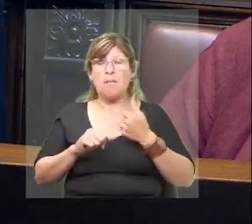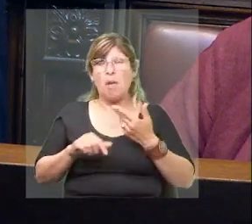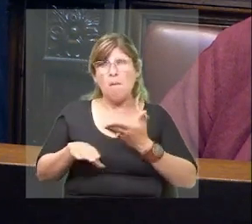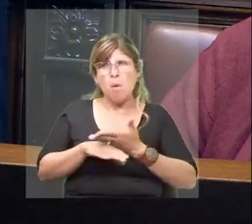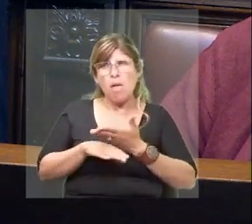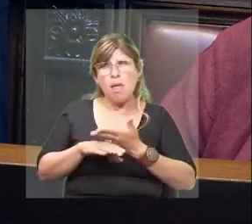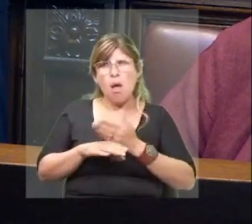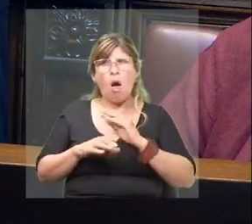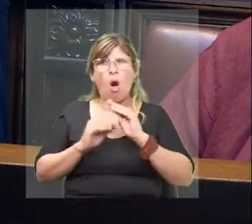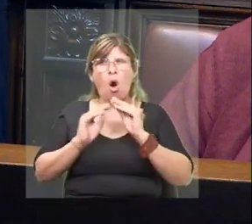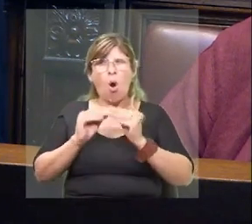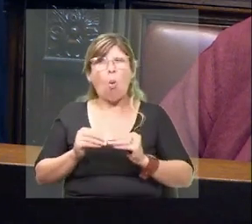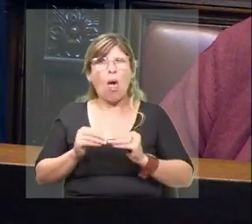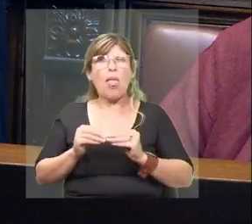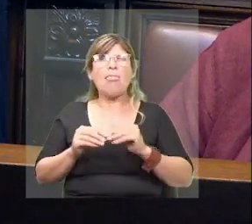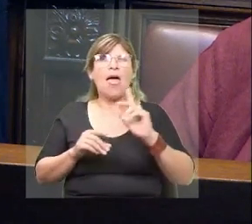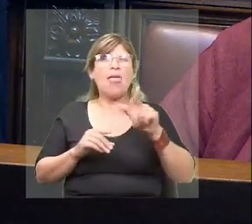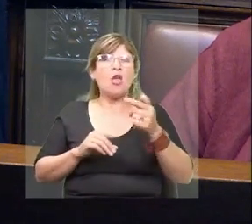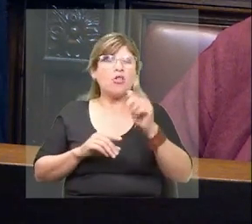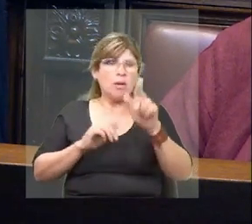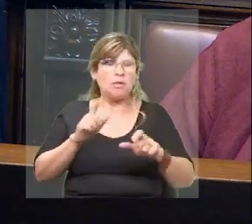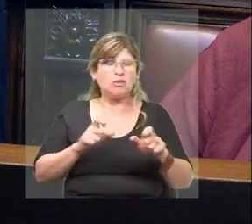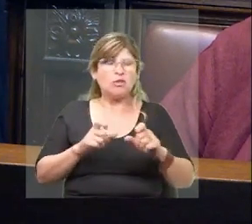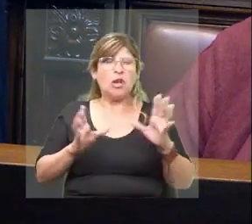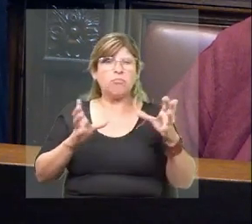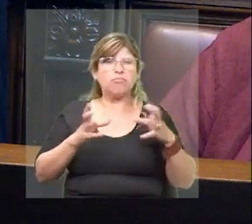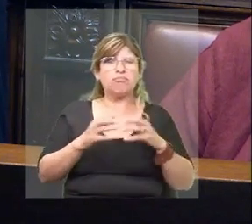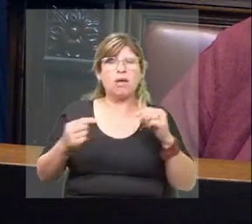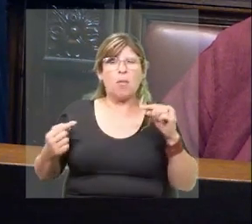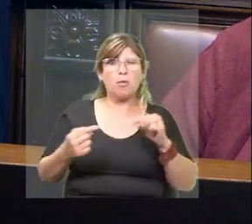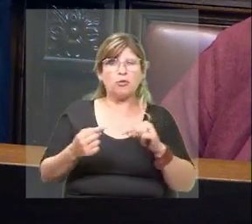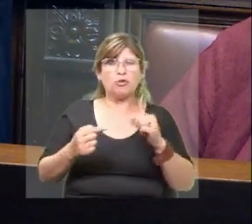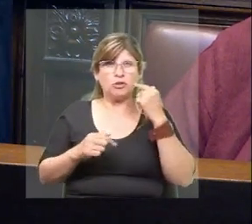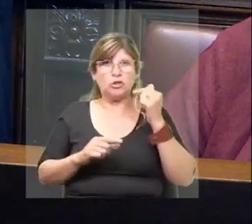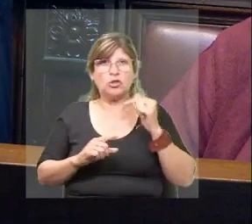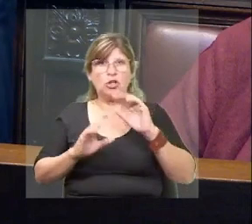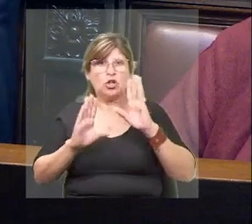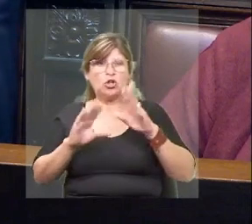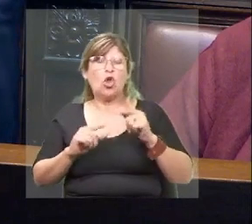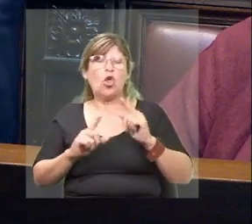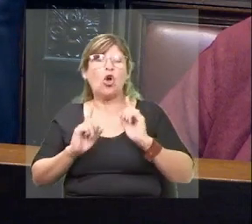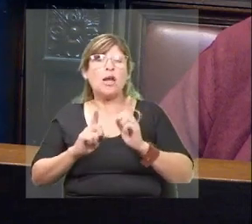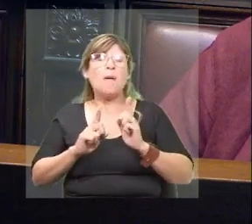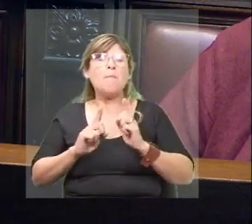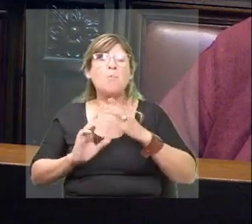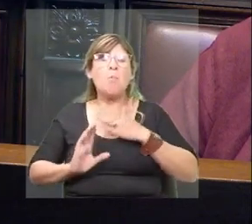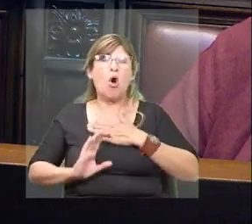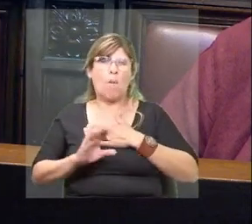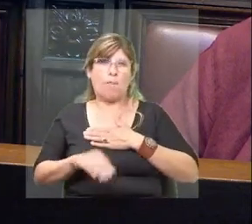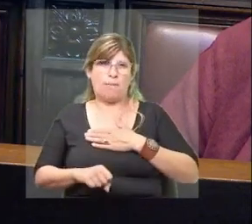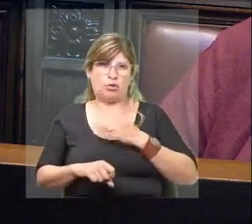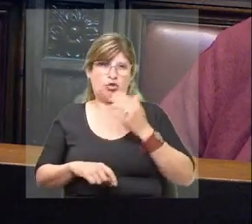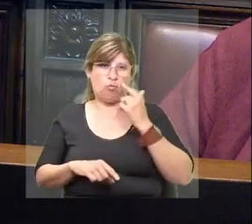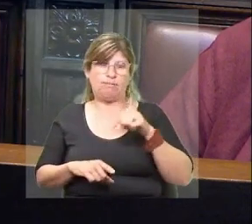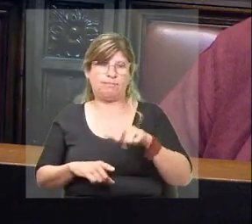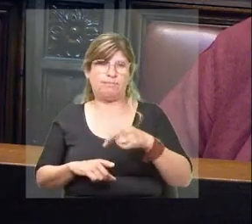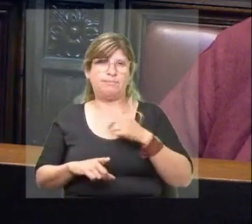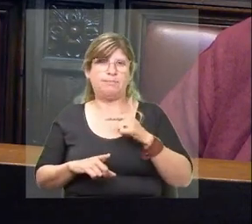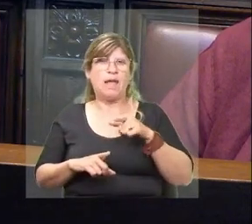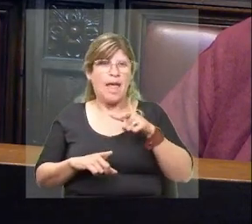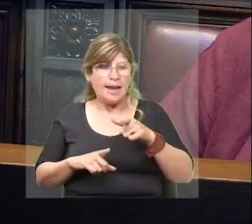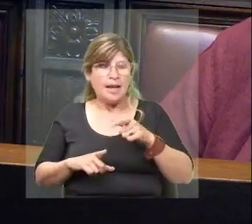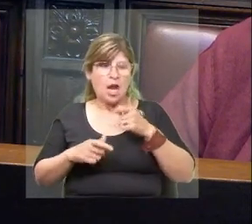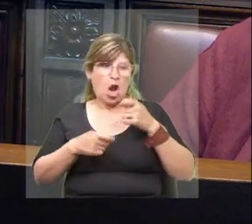ajenas desde la oposición, todos ellos con idéntico compromiso. Danilo